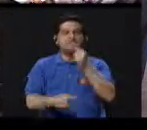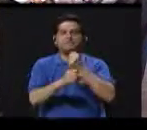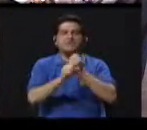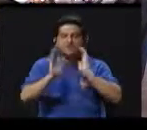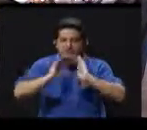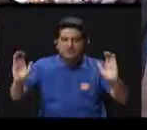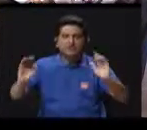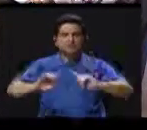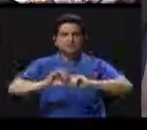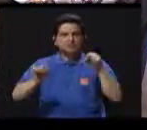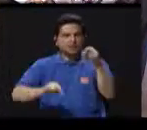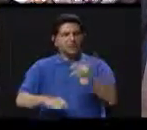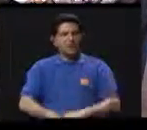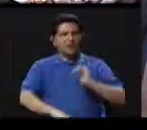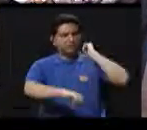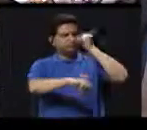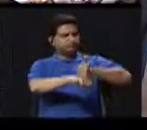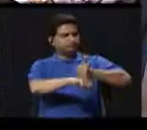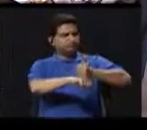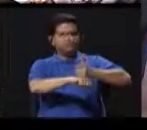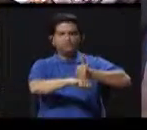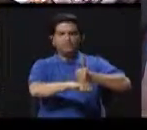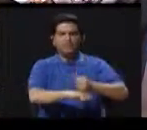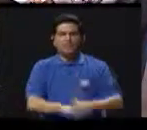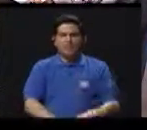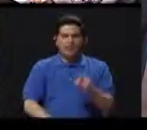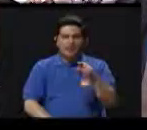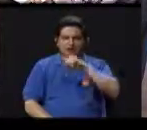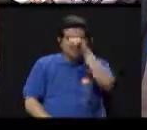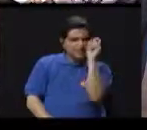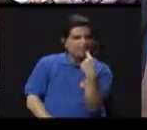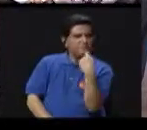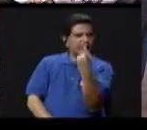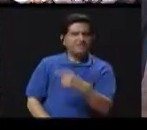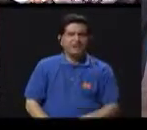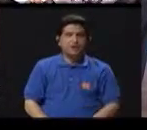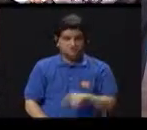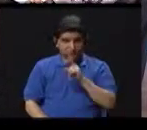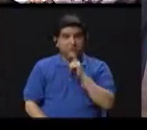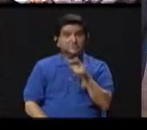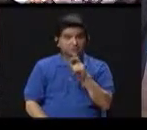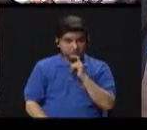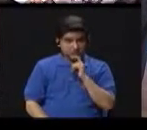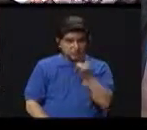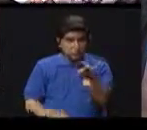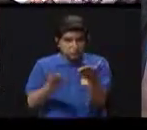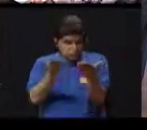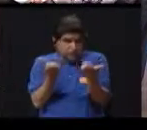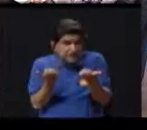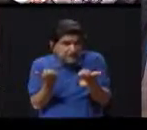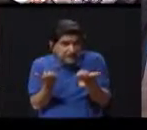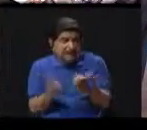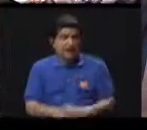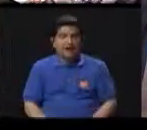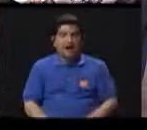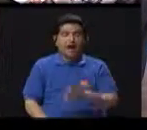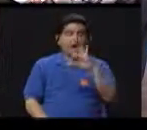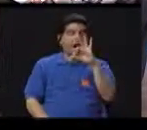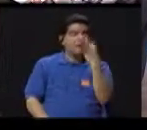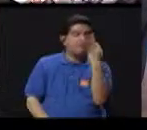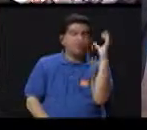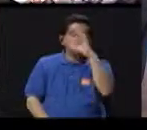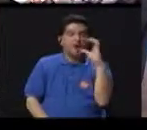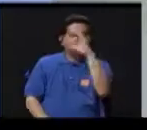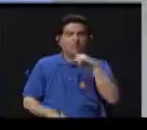es difícil trabajar con niños, pero ella nos planteó, digamos, nos lo cuestionó, nos dijo, es difícil. Si ustedes lo quieren hacer, busquen la